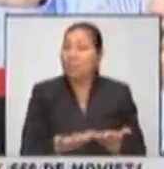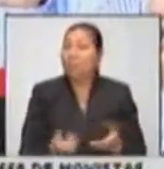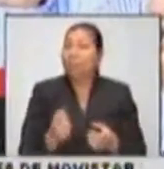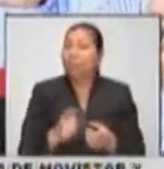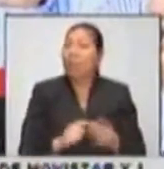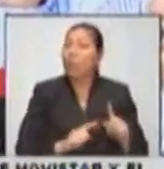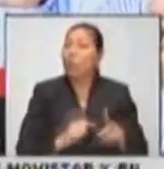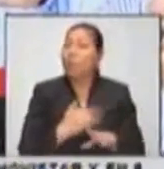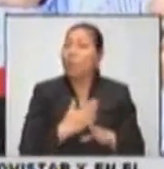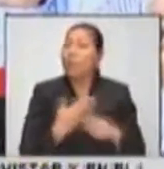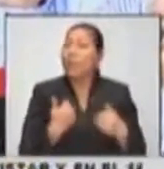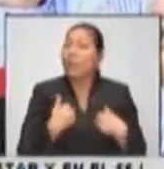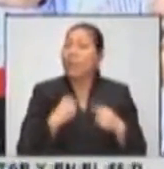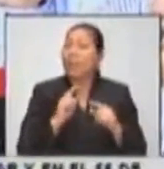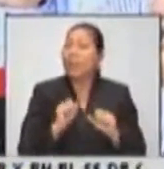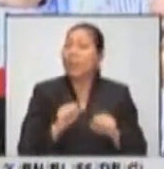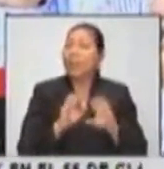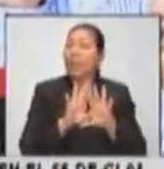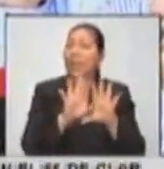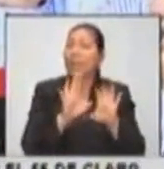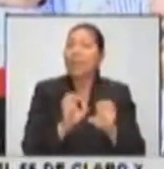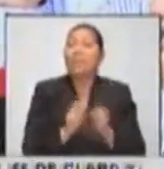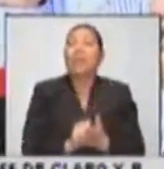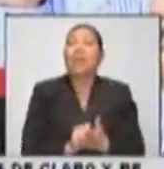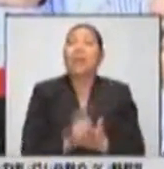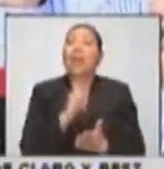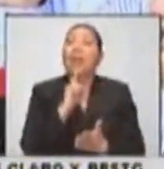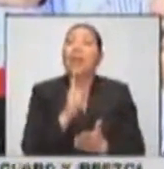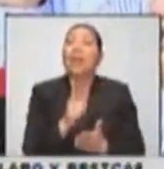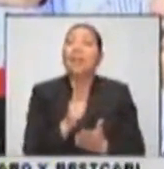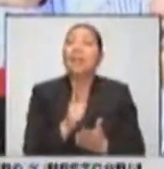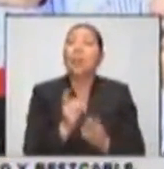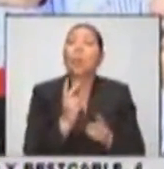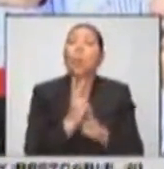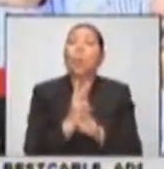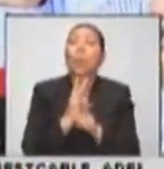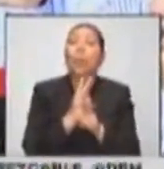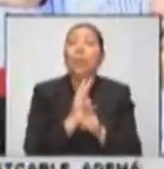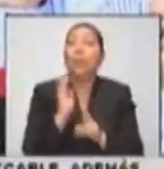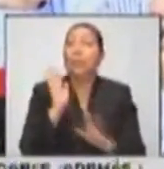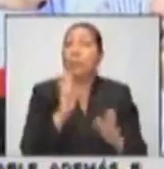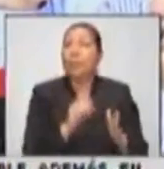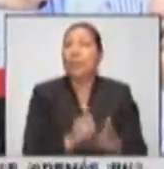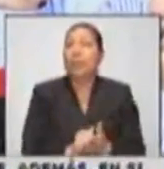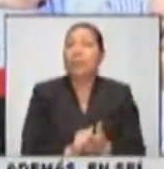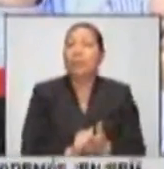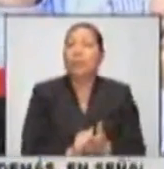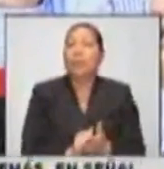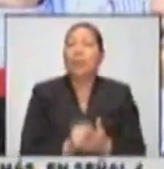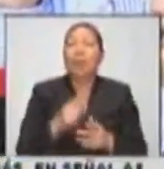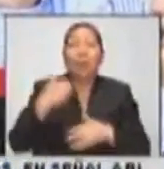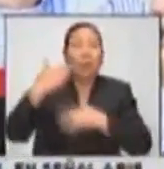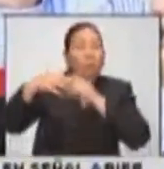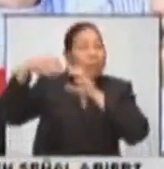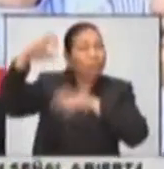que de alguna manera tiene que ser evaluado, presidenta, que es la situación del medio ambiente, de los